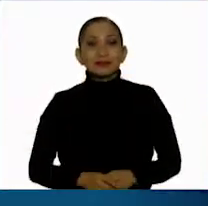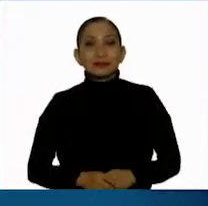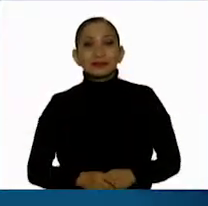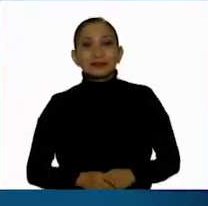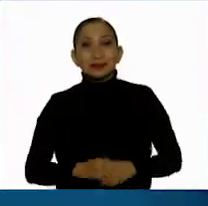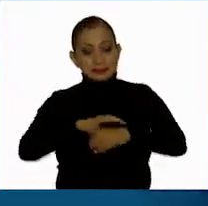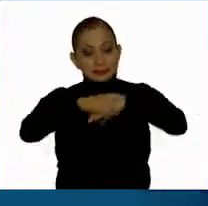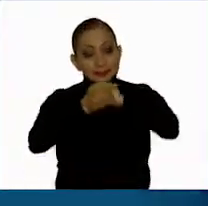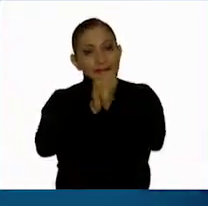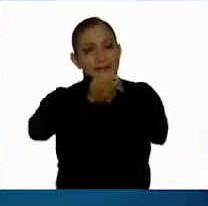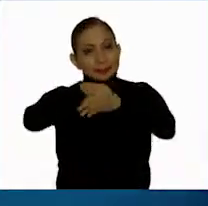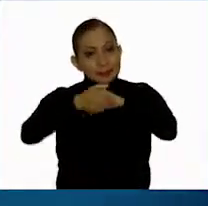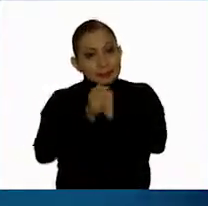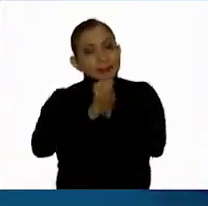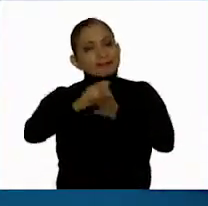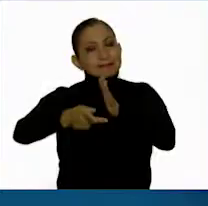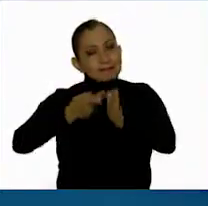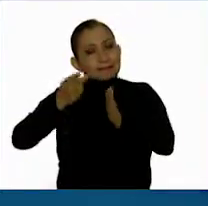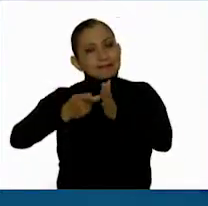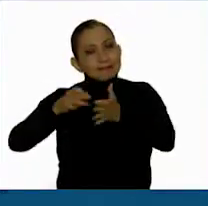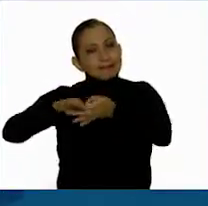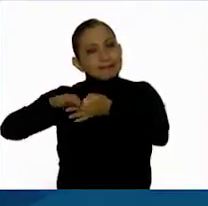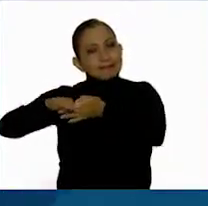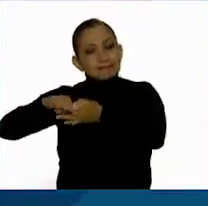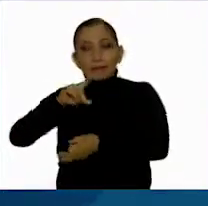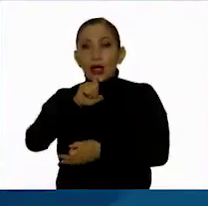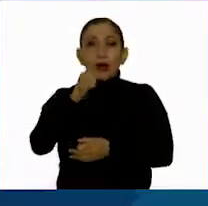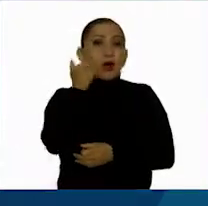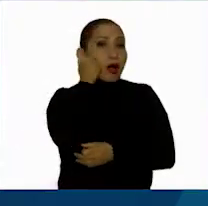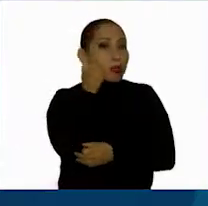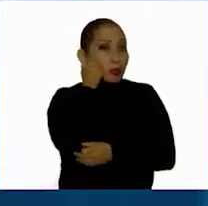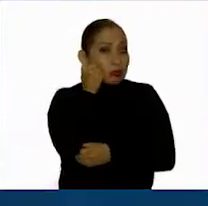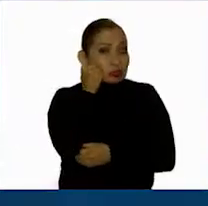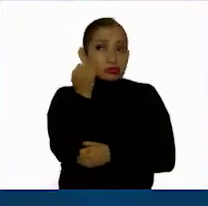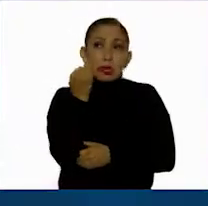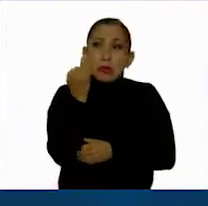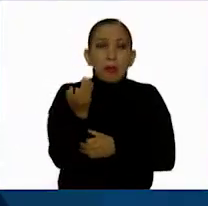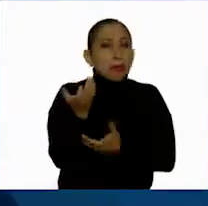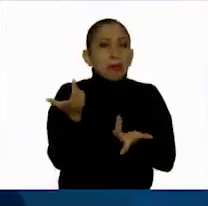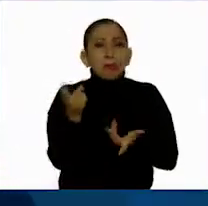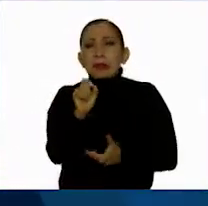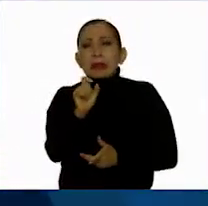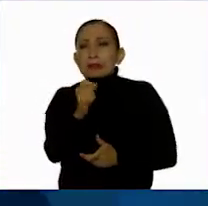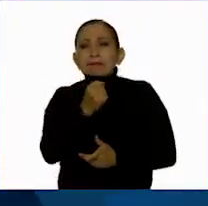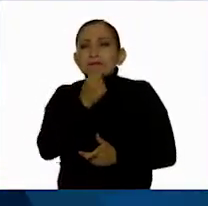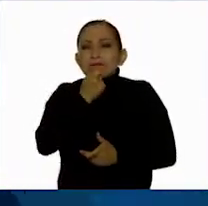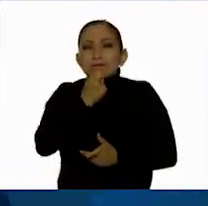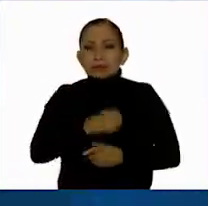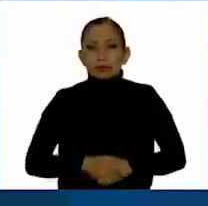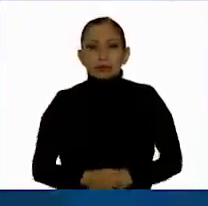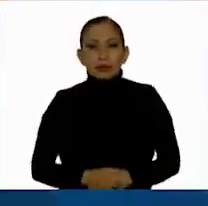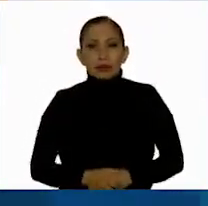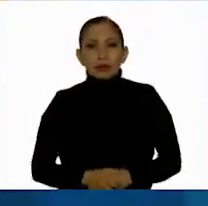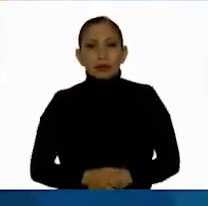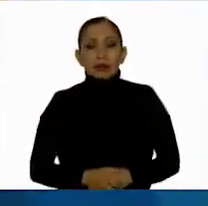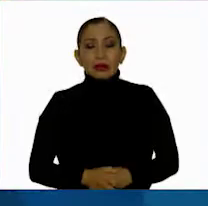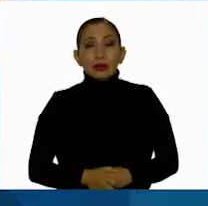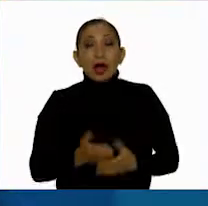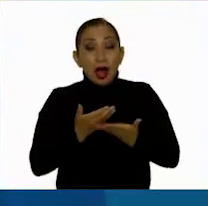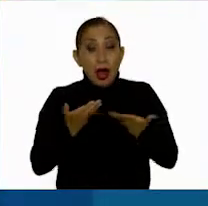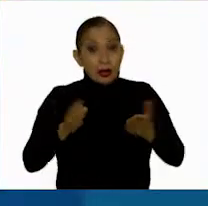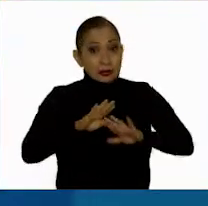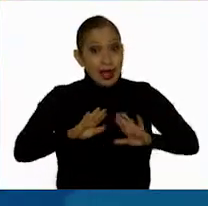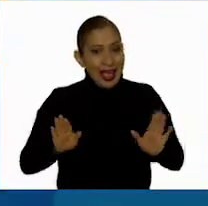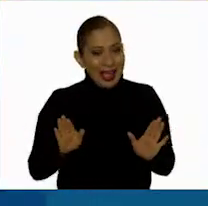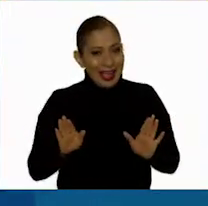cubrebocas. Lava tus manos frecuentemente con agua y con jabón, por lo menos durante 20 segundos. Ahora